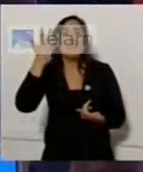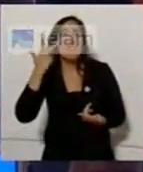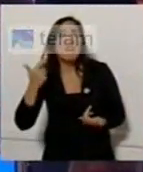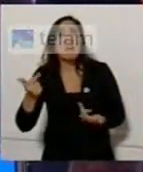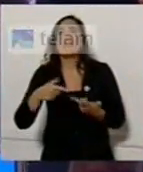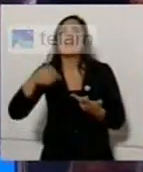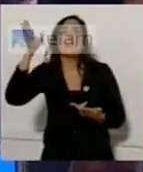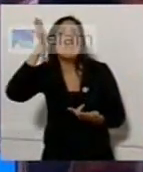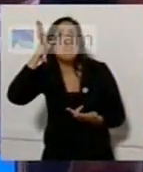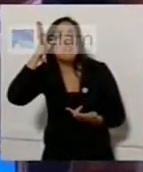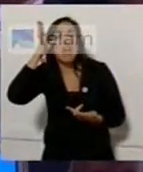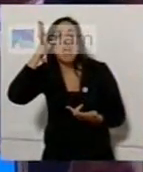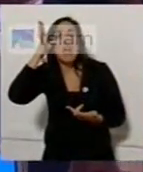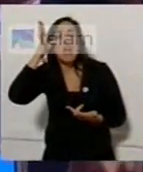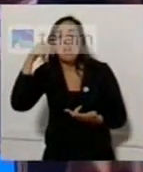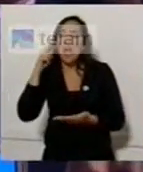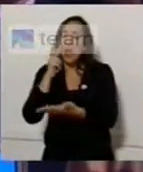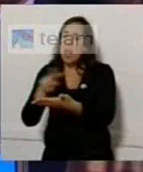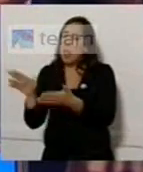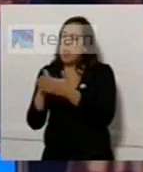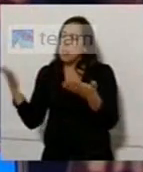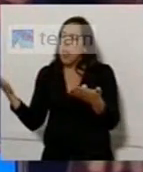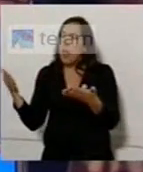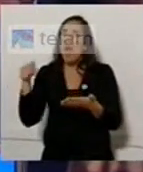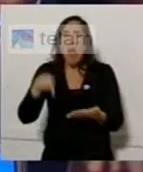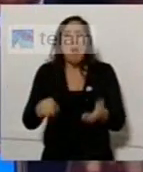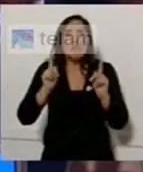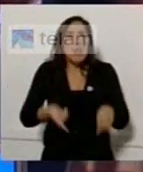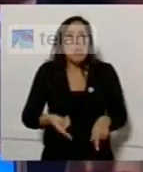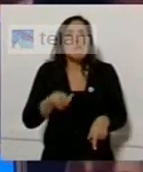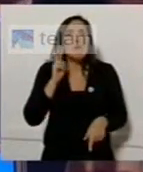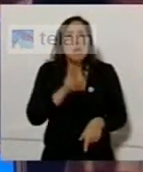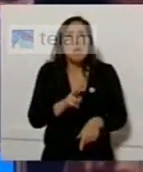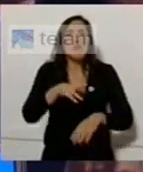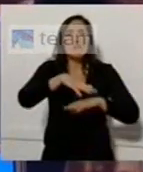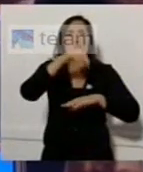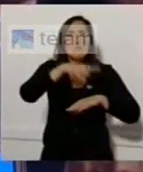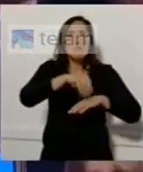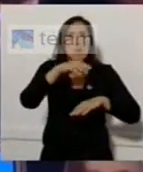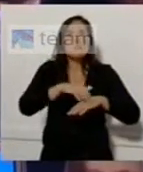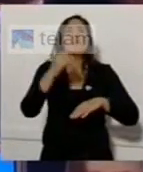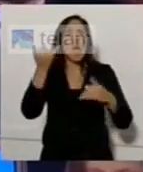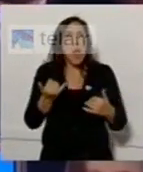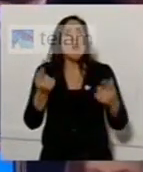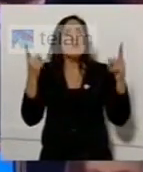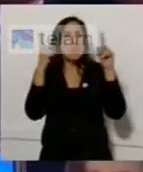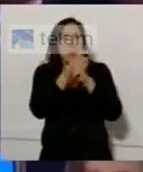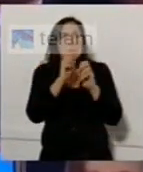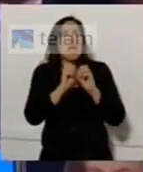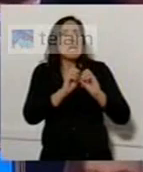Francia, Italia. Hoy leía que hasta en Suecia hay problemas graves